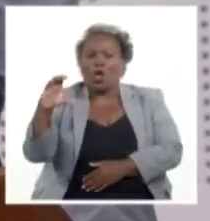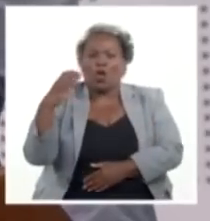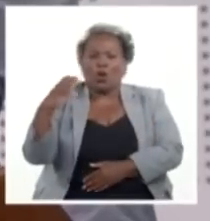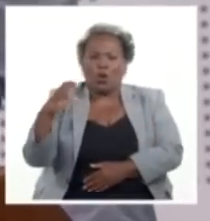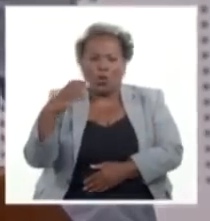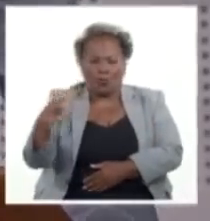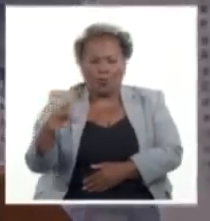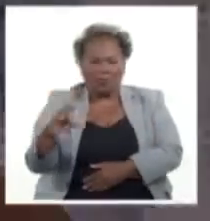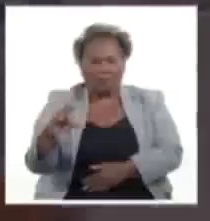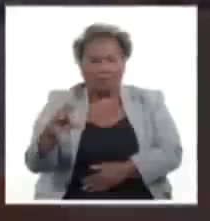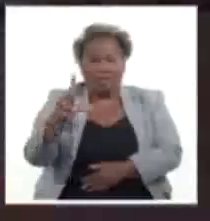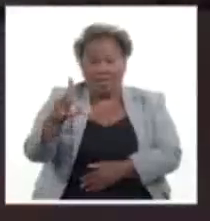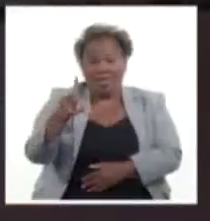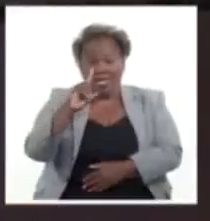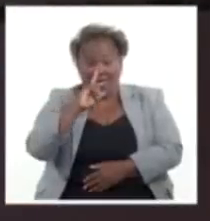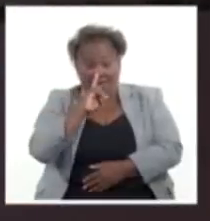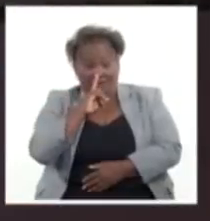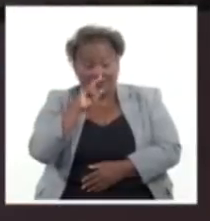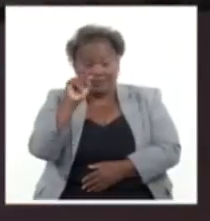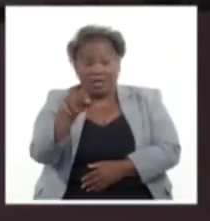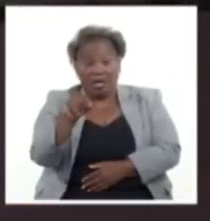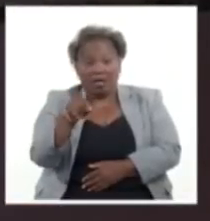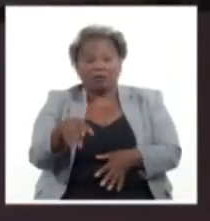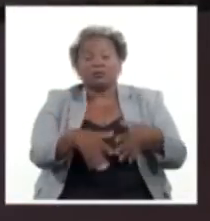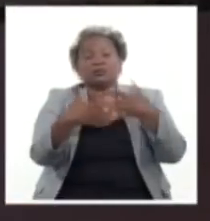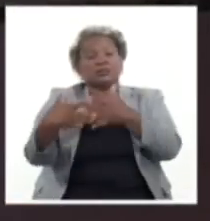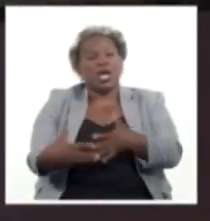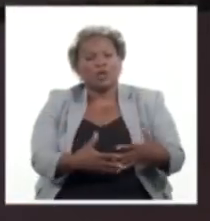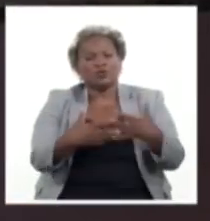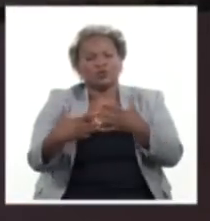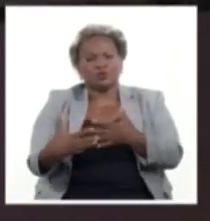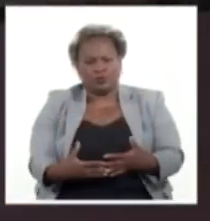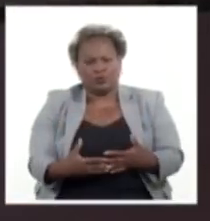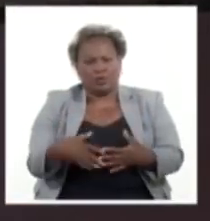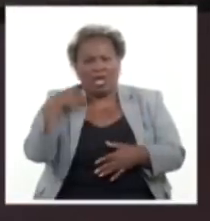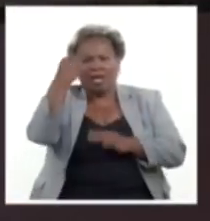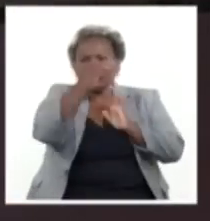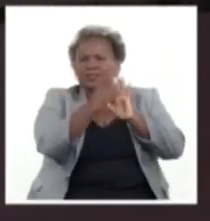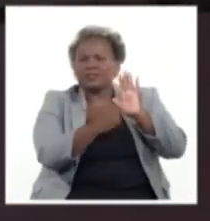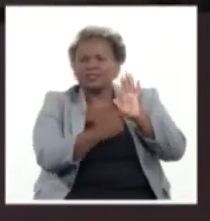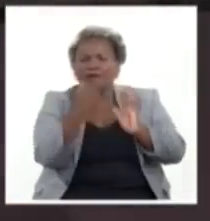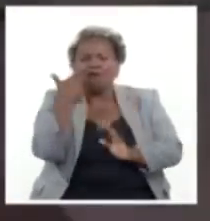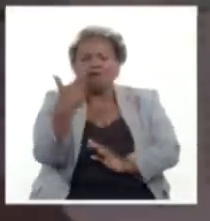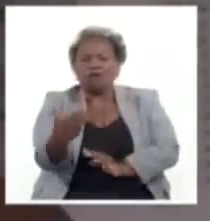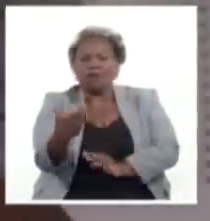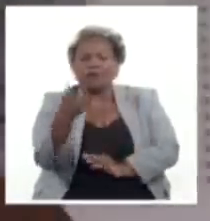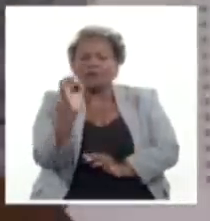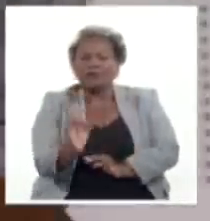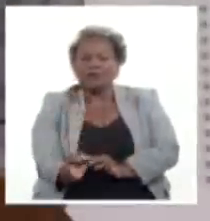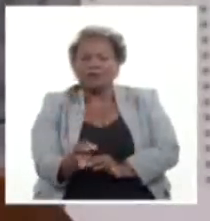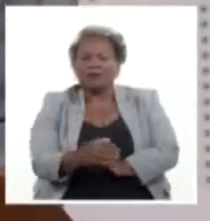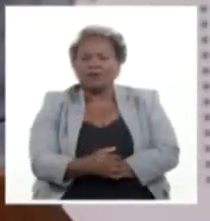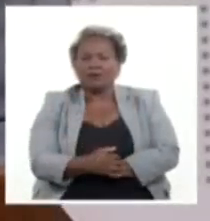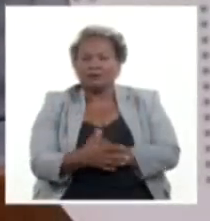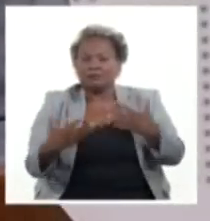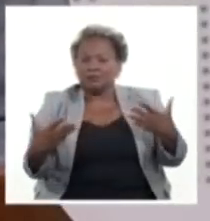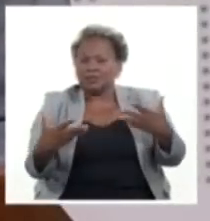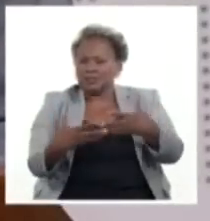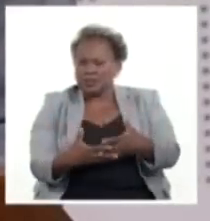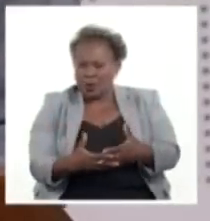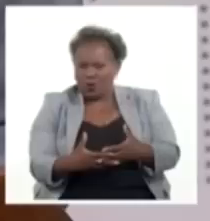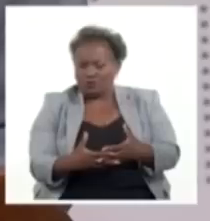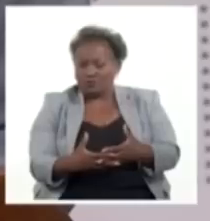Colombia-ELN. En el caso de los Estados Unidos, la característica fundamental y definitoria del vínculo